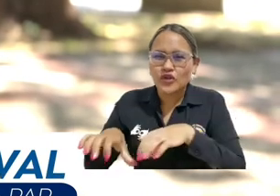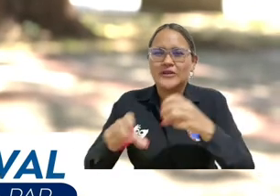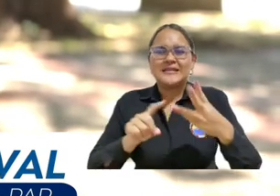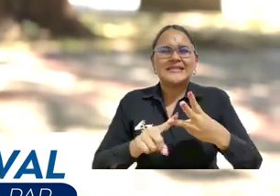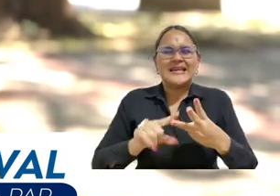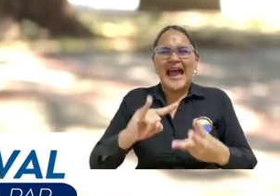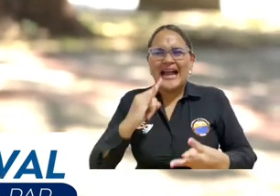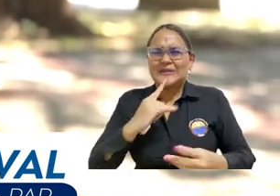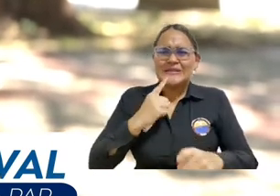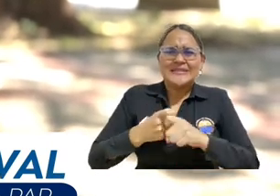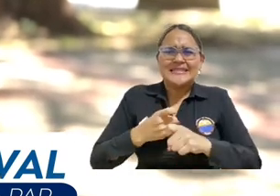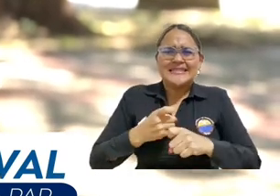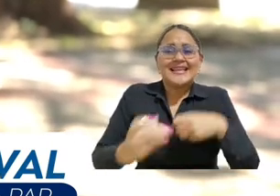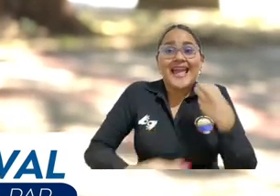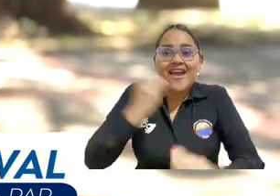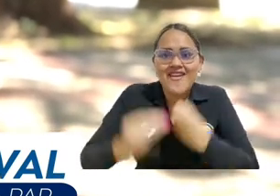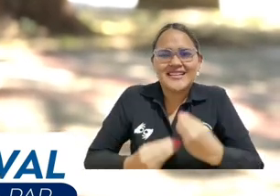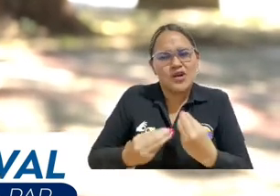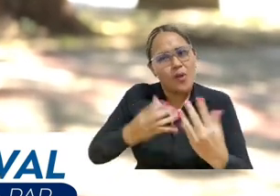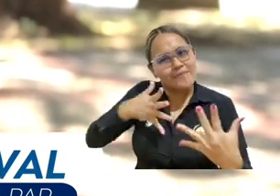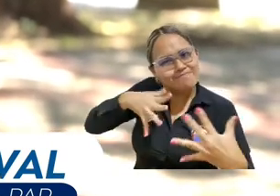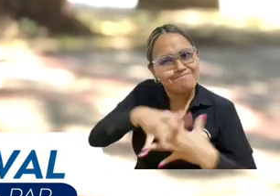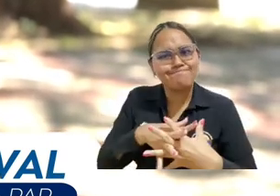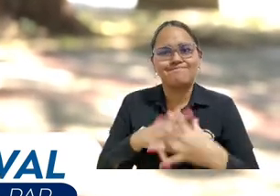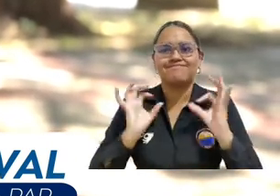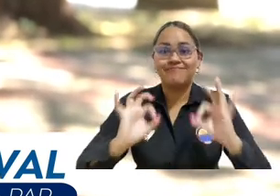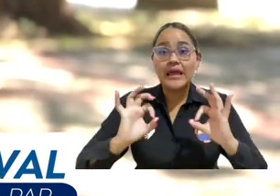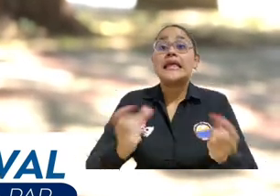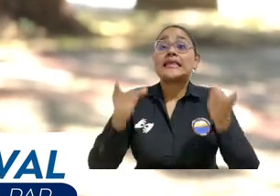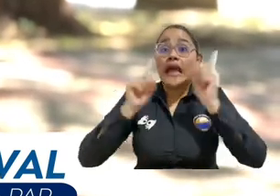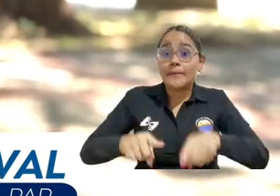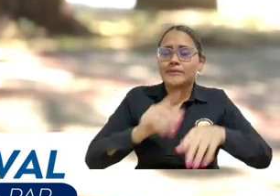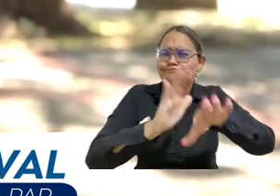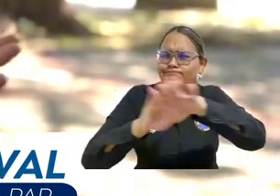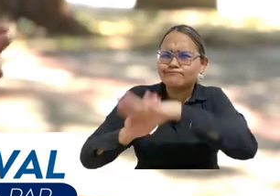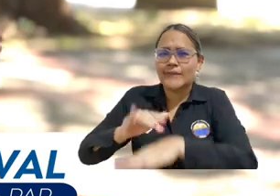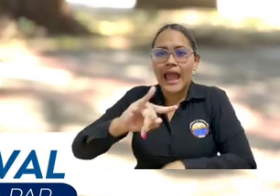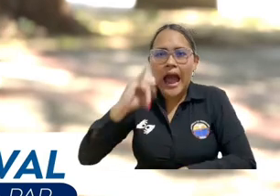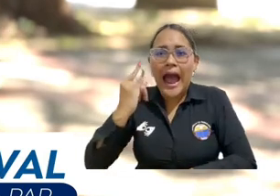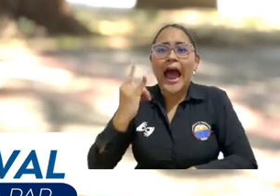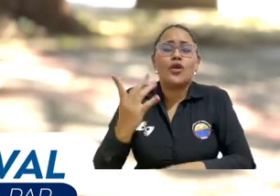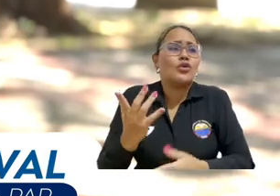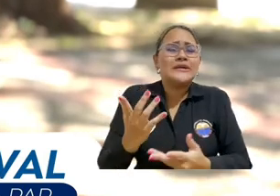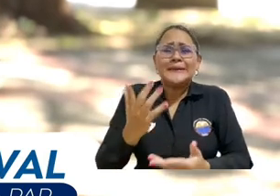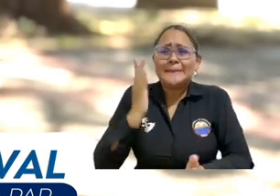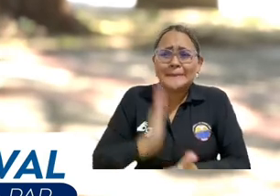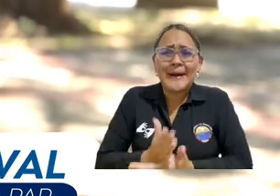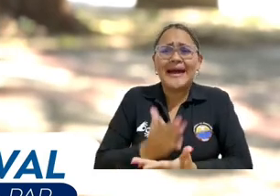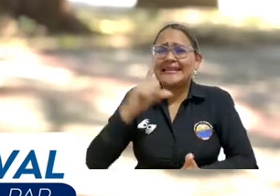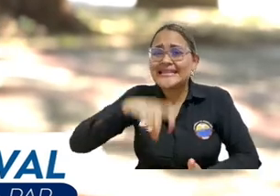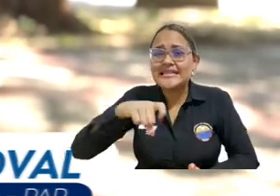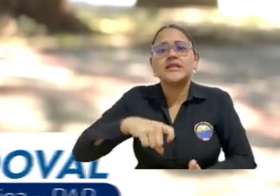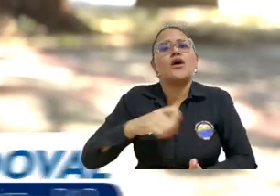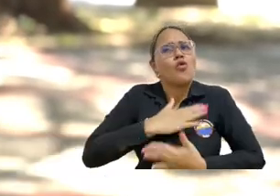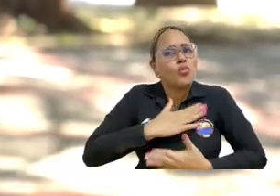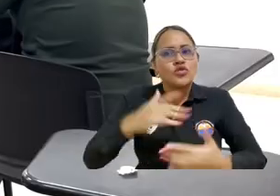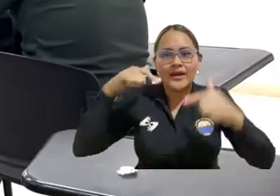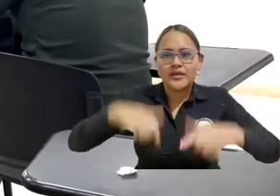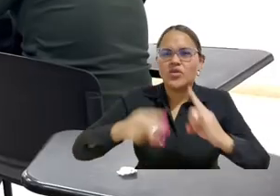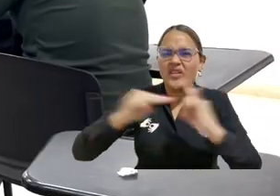sobre el afrontamiento adaptativo y con esto también hacer mención sobre las rutas que tiene la Universidad del Magdalena